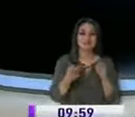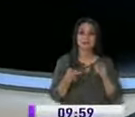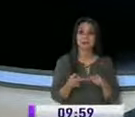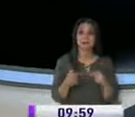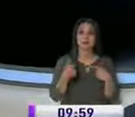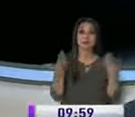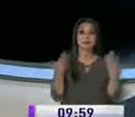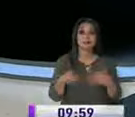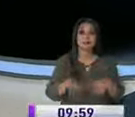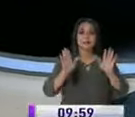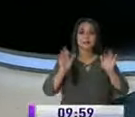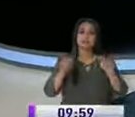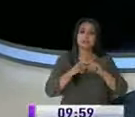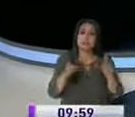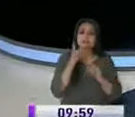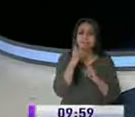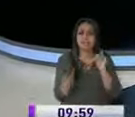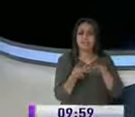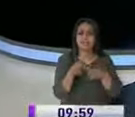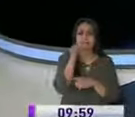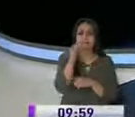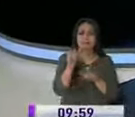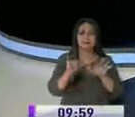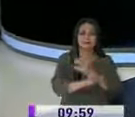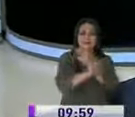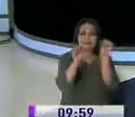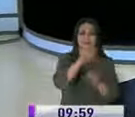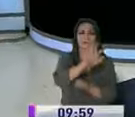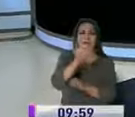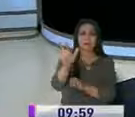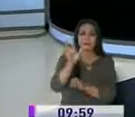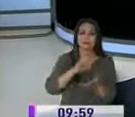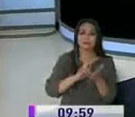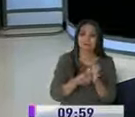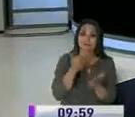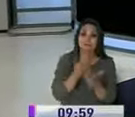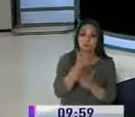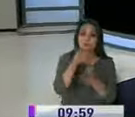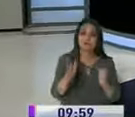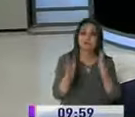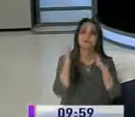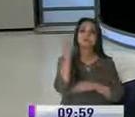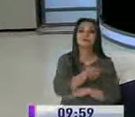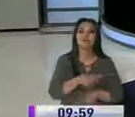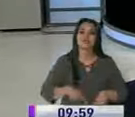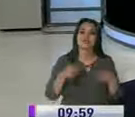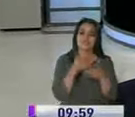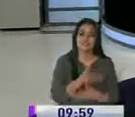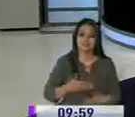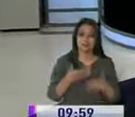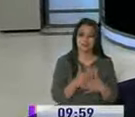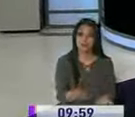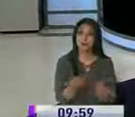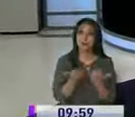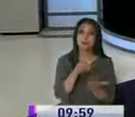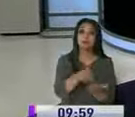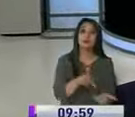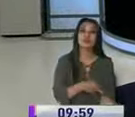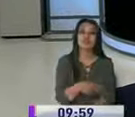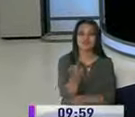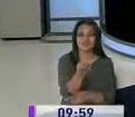nos vemos el día de mañana desde las 6:55. Agradecerles por habernos acompañado. Vivan un día a la vez. Viene, pues, la Cari